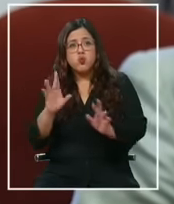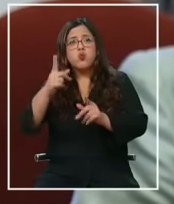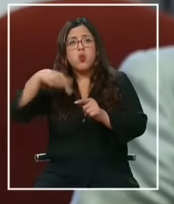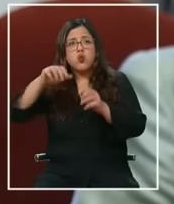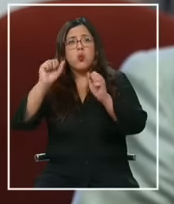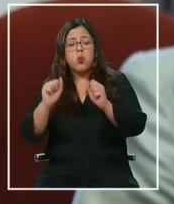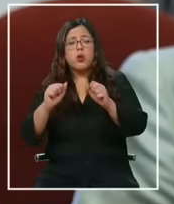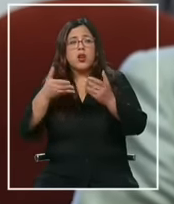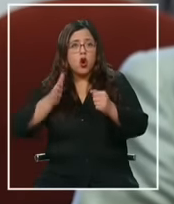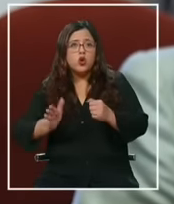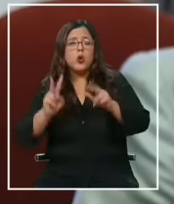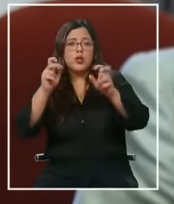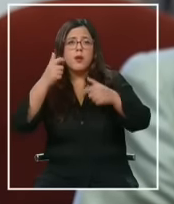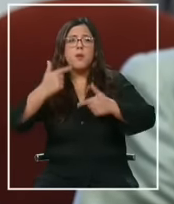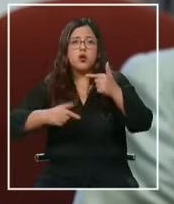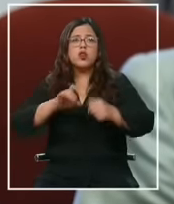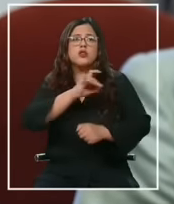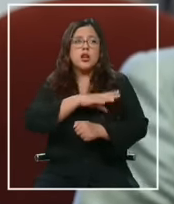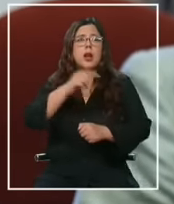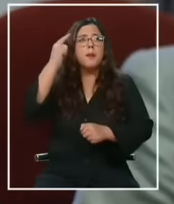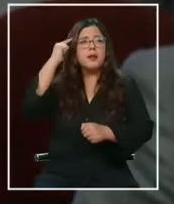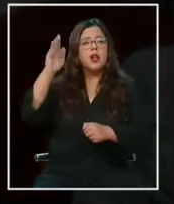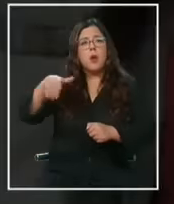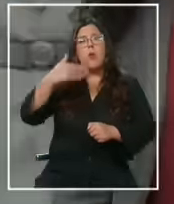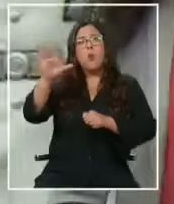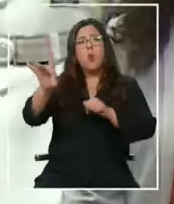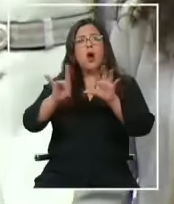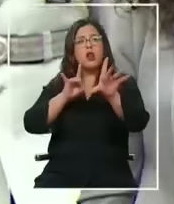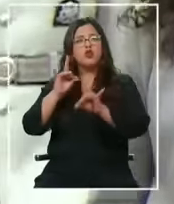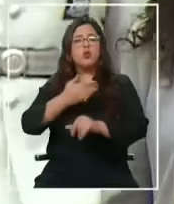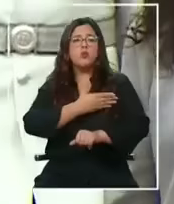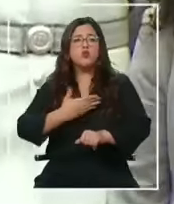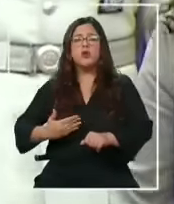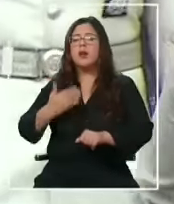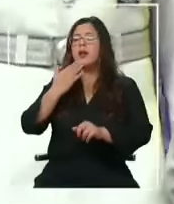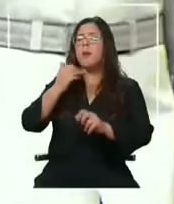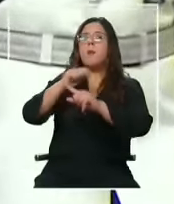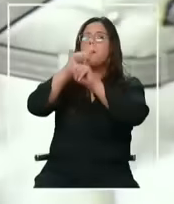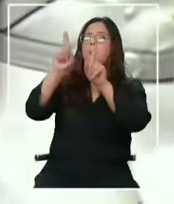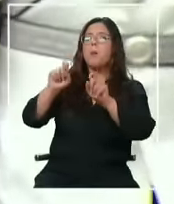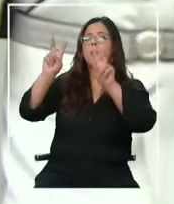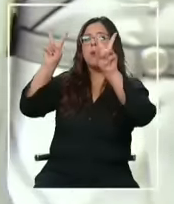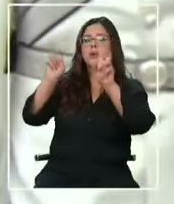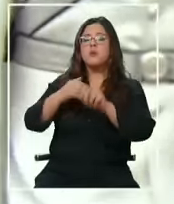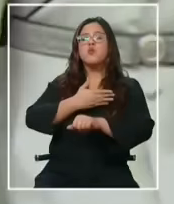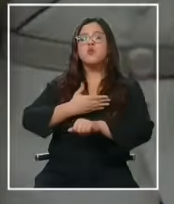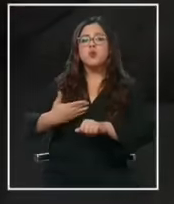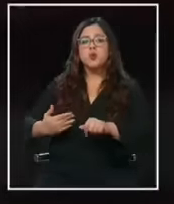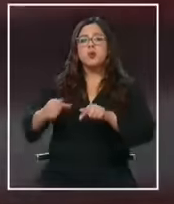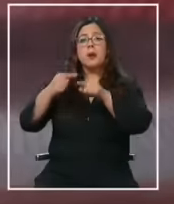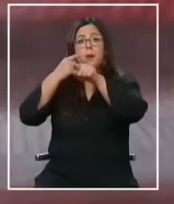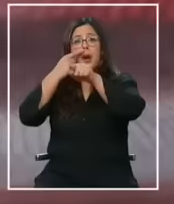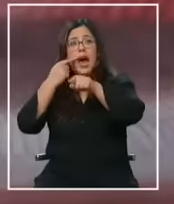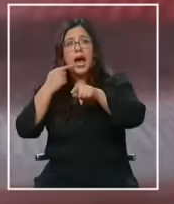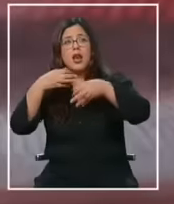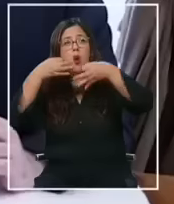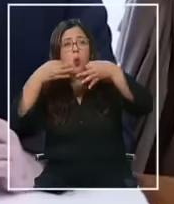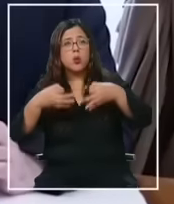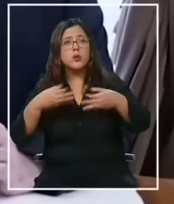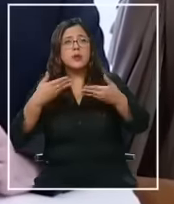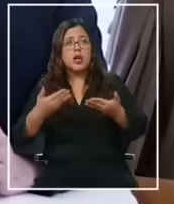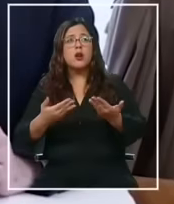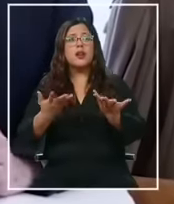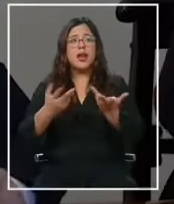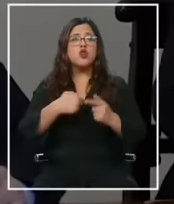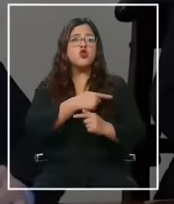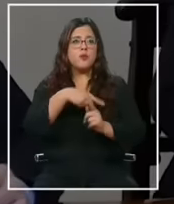seguir destacando en política chilena y no solamente pensando en la próxima elección presidencial. Se le preguntó por la carrera presidencial y para el mandatario. Ahora, en este minuto, estos